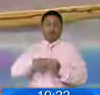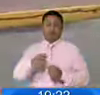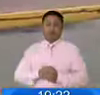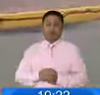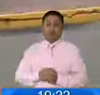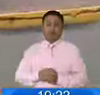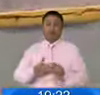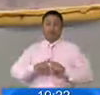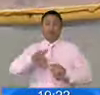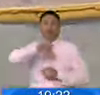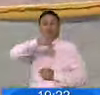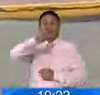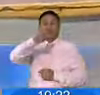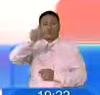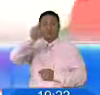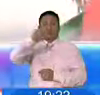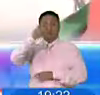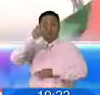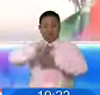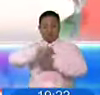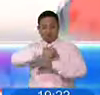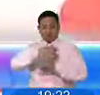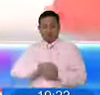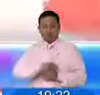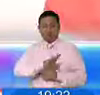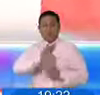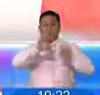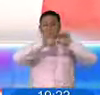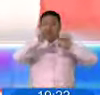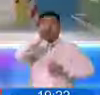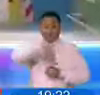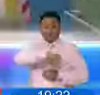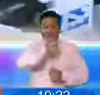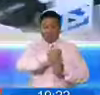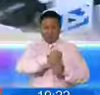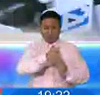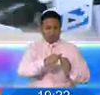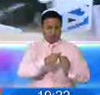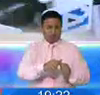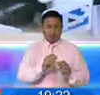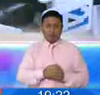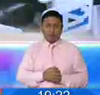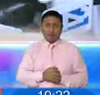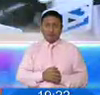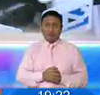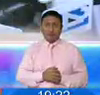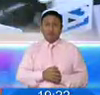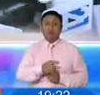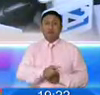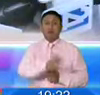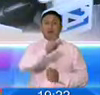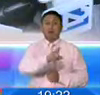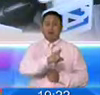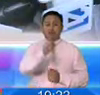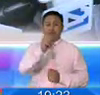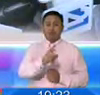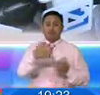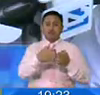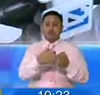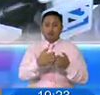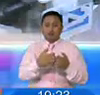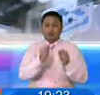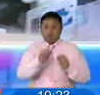tanto, Juan Neira enfatizó que el trabajo de los empleados de Maceo está garantizado. Los trabajadores exigen maquinaria. Eso es lo